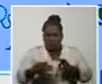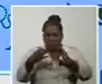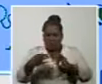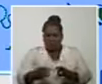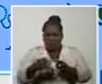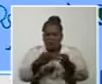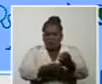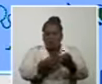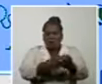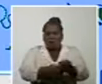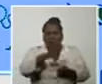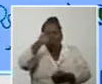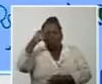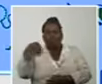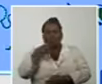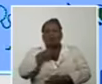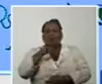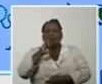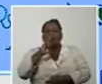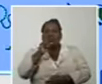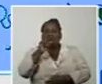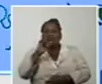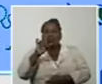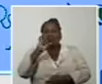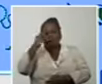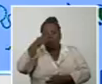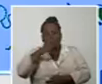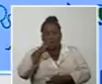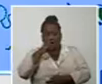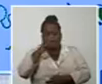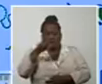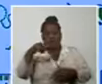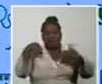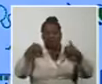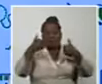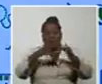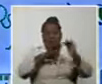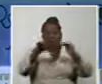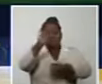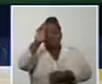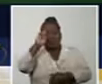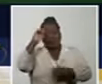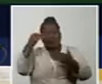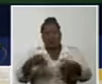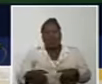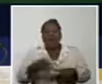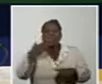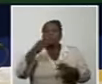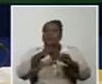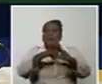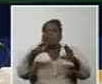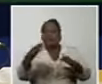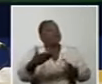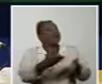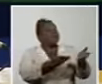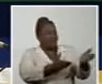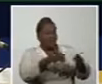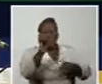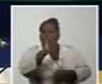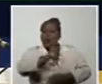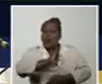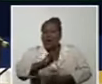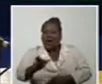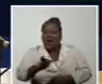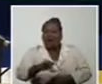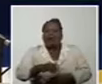García, director nacional de epidemiología del MINSAP. Doctor, buenos días. Ustedes, a ti que nos sigue